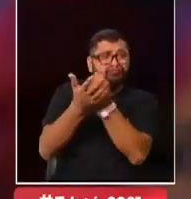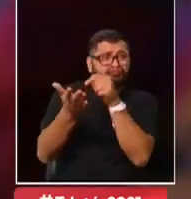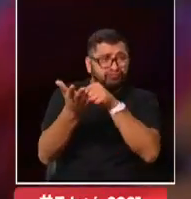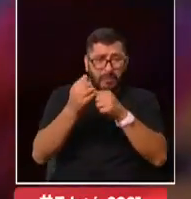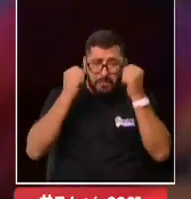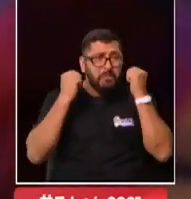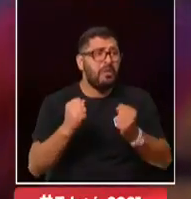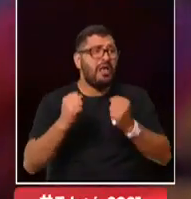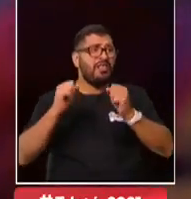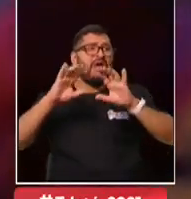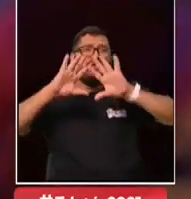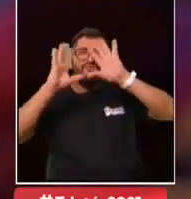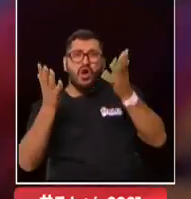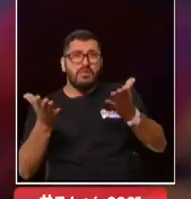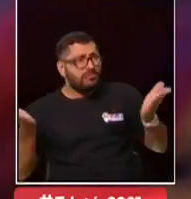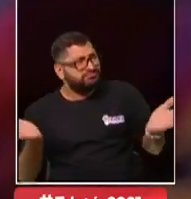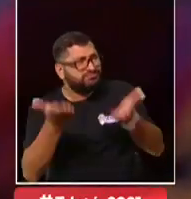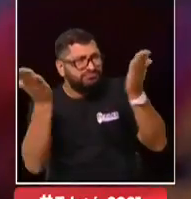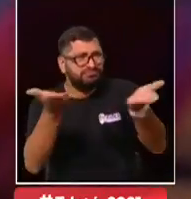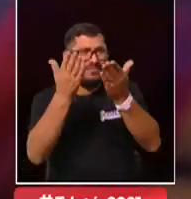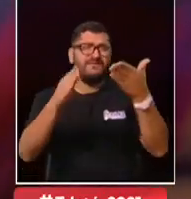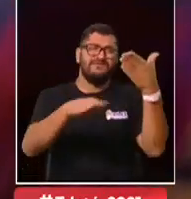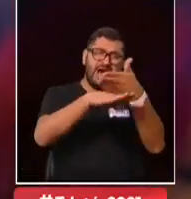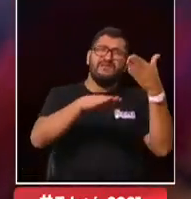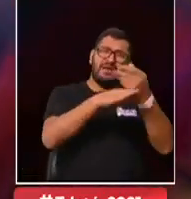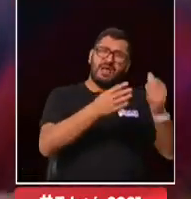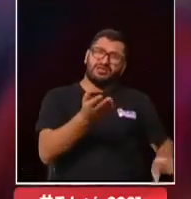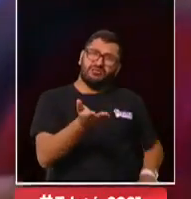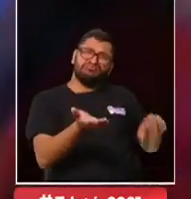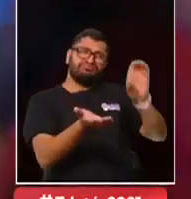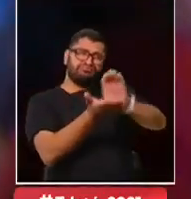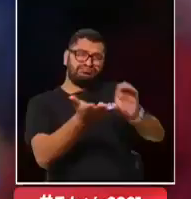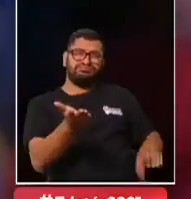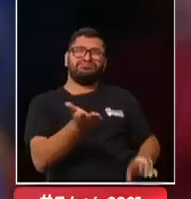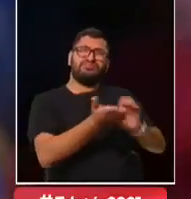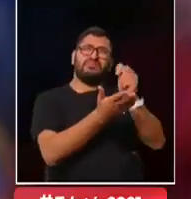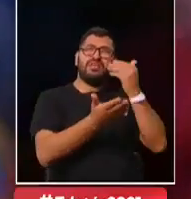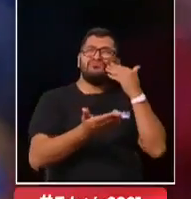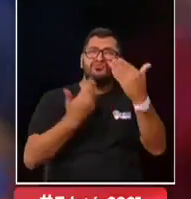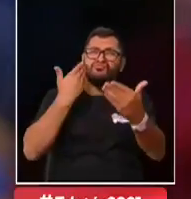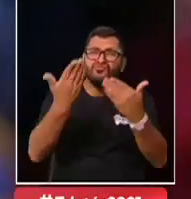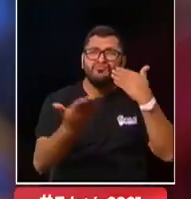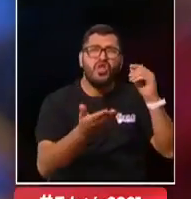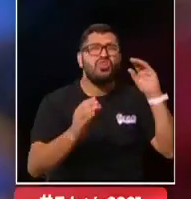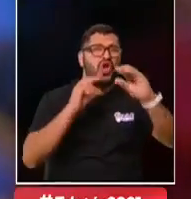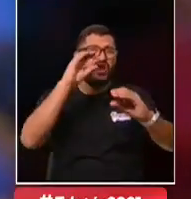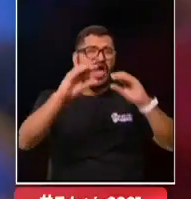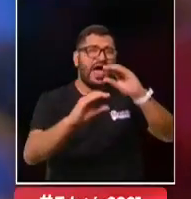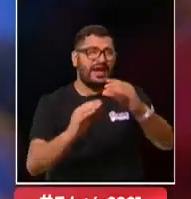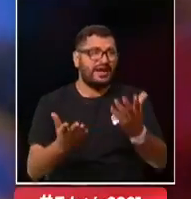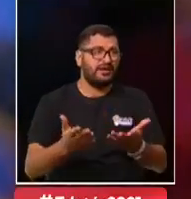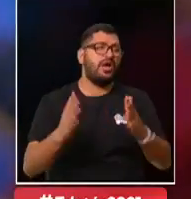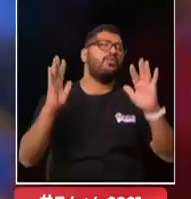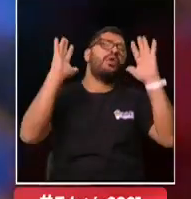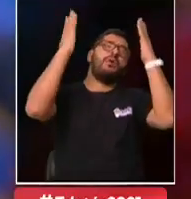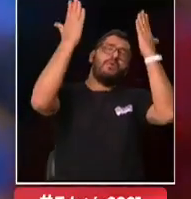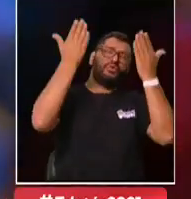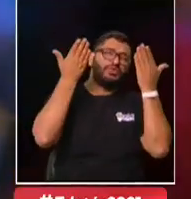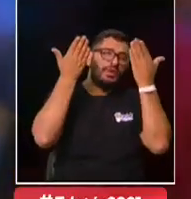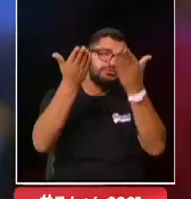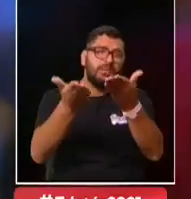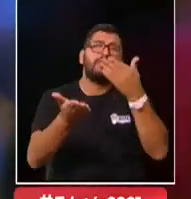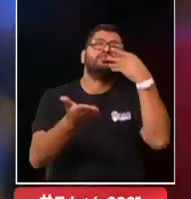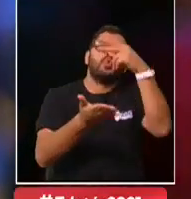que motívense y eso. Vayan a donar, chicos. Fer, eres maravillosa. El aplauso para ella, para su mamá, que estamos viendo